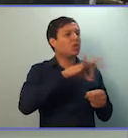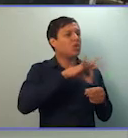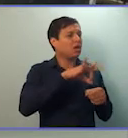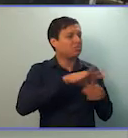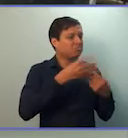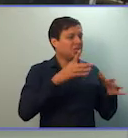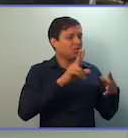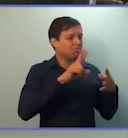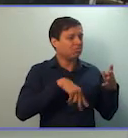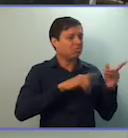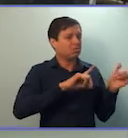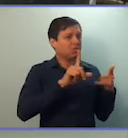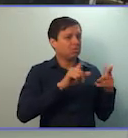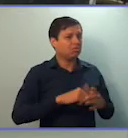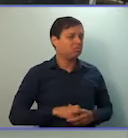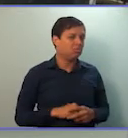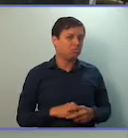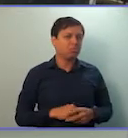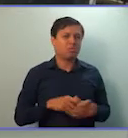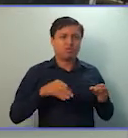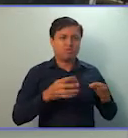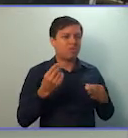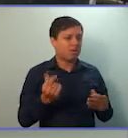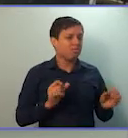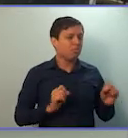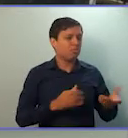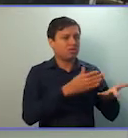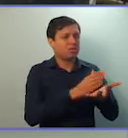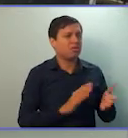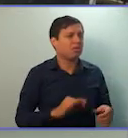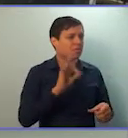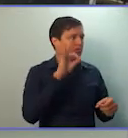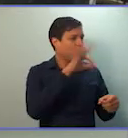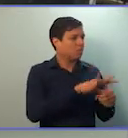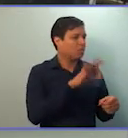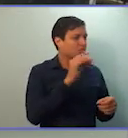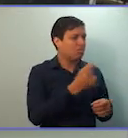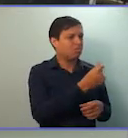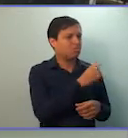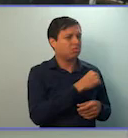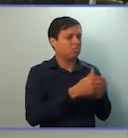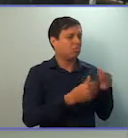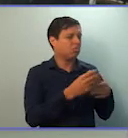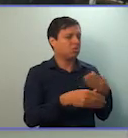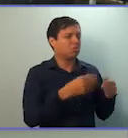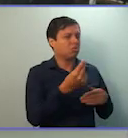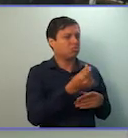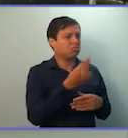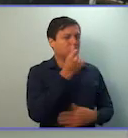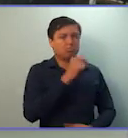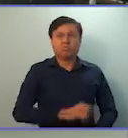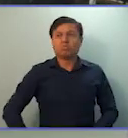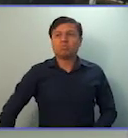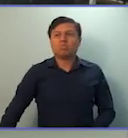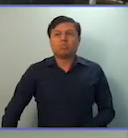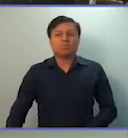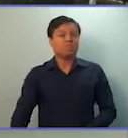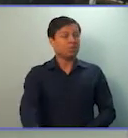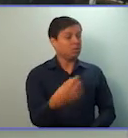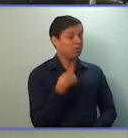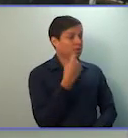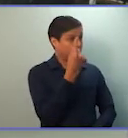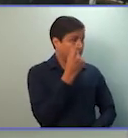donde le corresponde y rápidamente pueden ejercer el voto y agilizar ese proceso debo entender